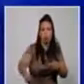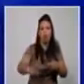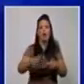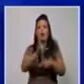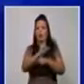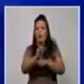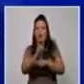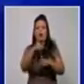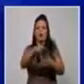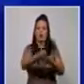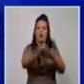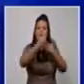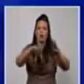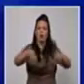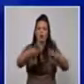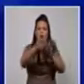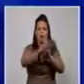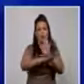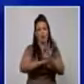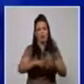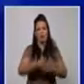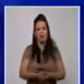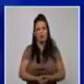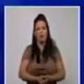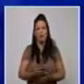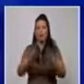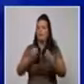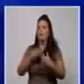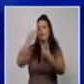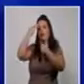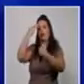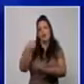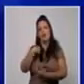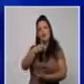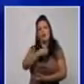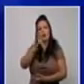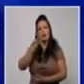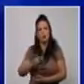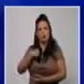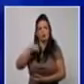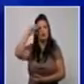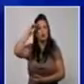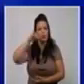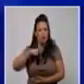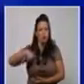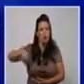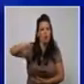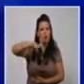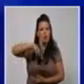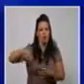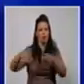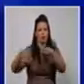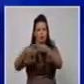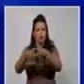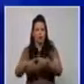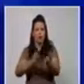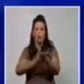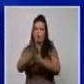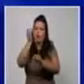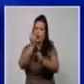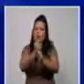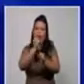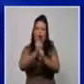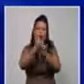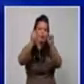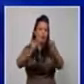su presencia, doctor. Estamos convencidos que no han descansado, el profesional de la salud no ha descansado en esta dura batalla contra